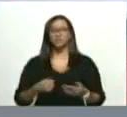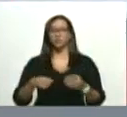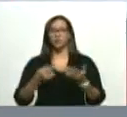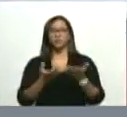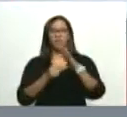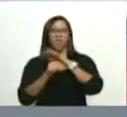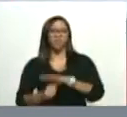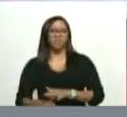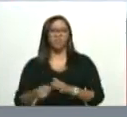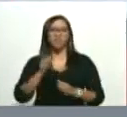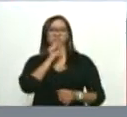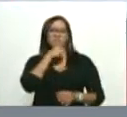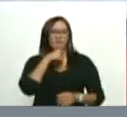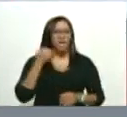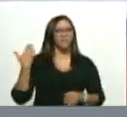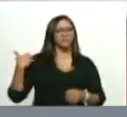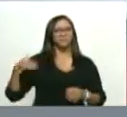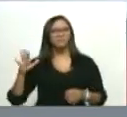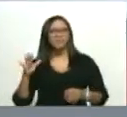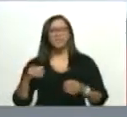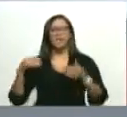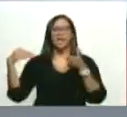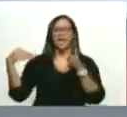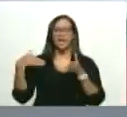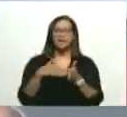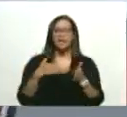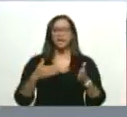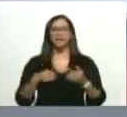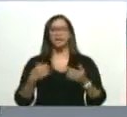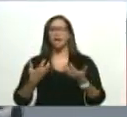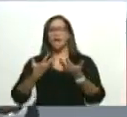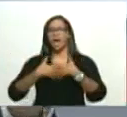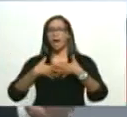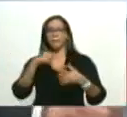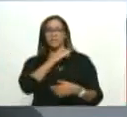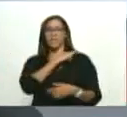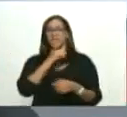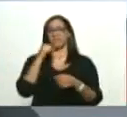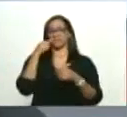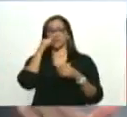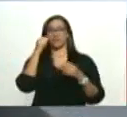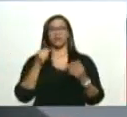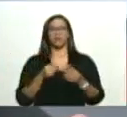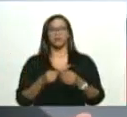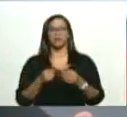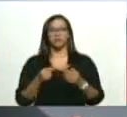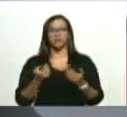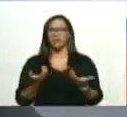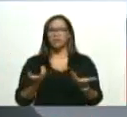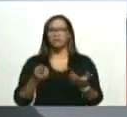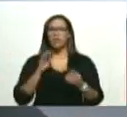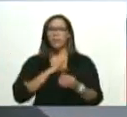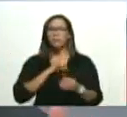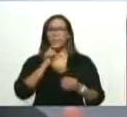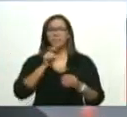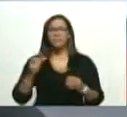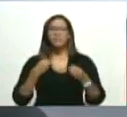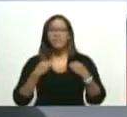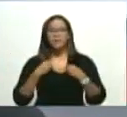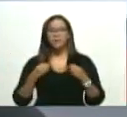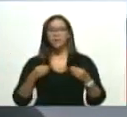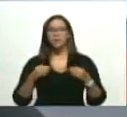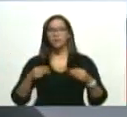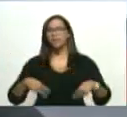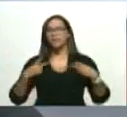atrasadas que atacan a la propiedad privada y que eso es contrario al desarrollo, cuando esas propias personas viven una vida muy